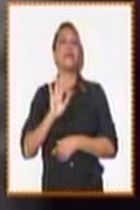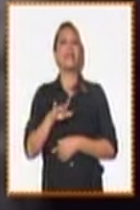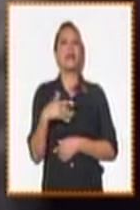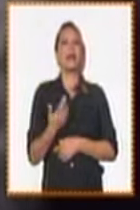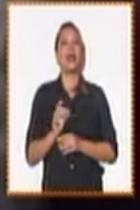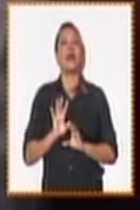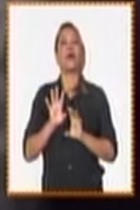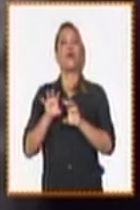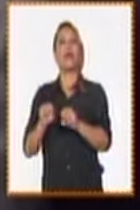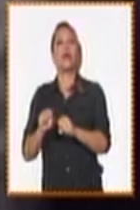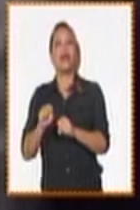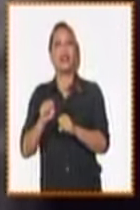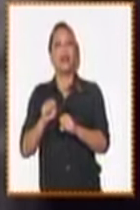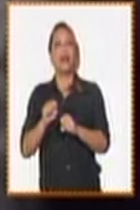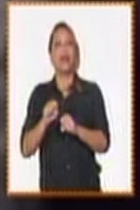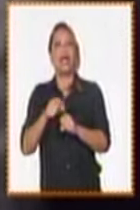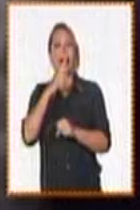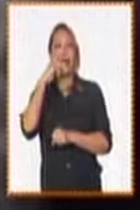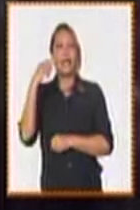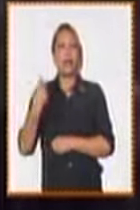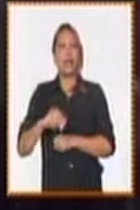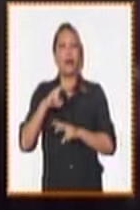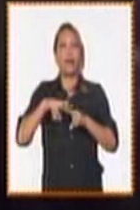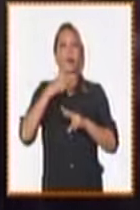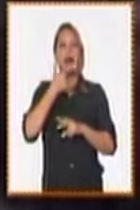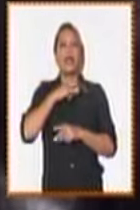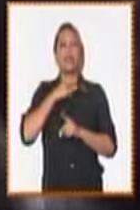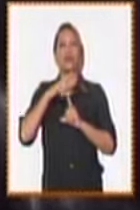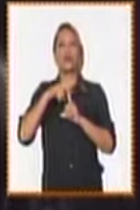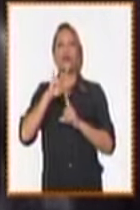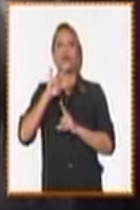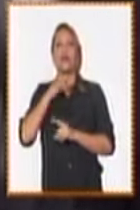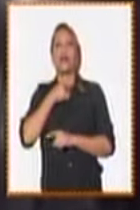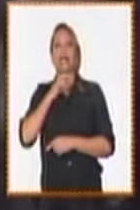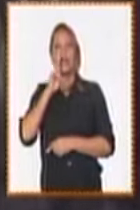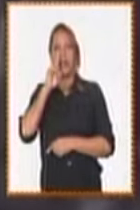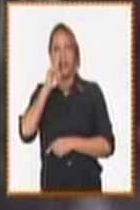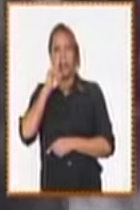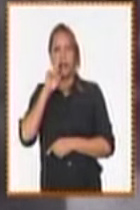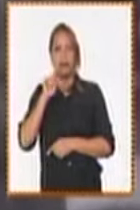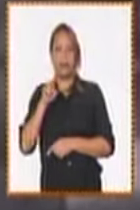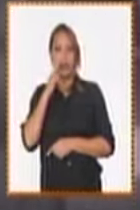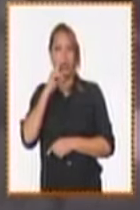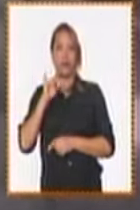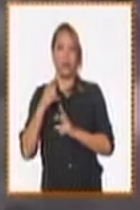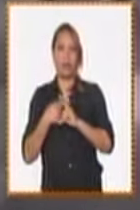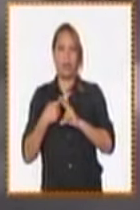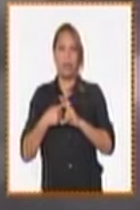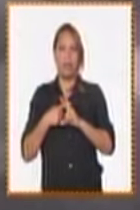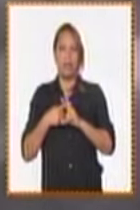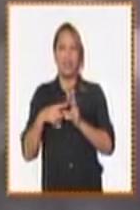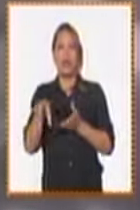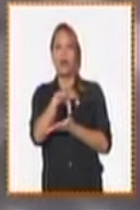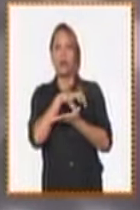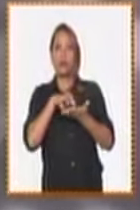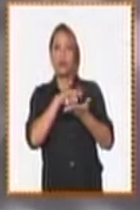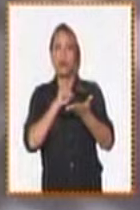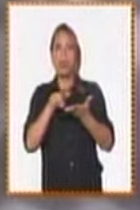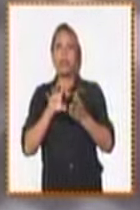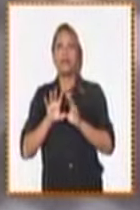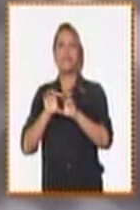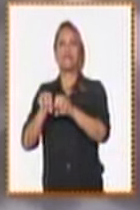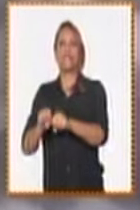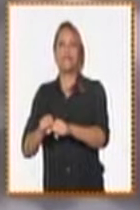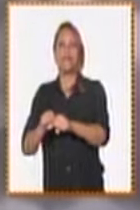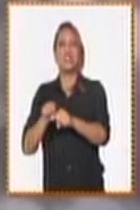Se percatan que Bayamo tiene condiciones, pero siguen tras la captura de Atuey. Y en un lugar del Guacanayabo lo capturan y allí